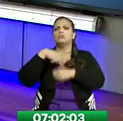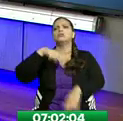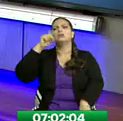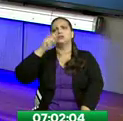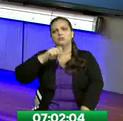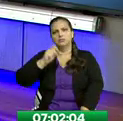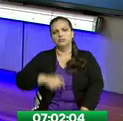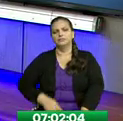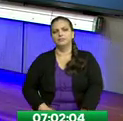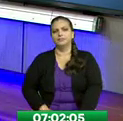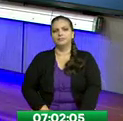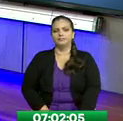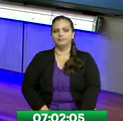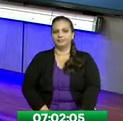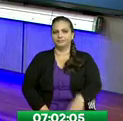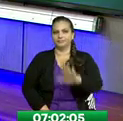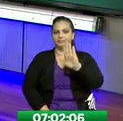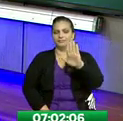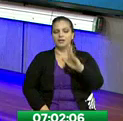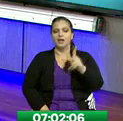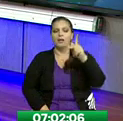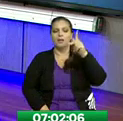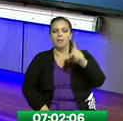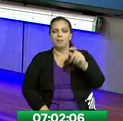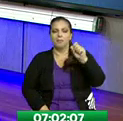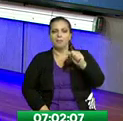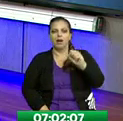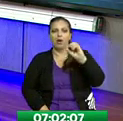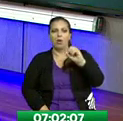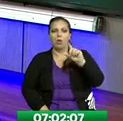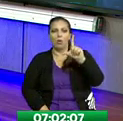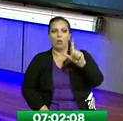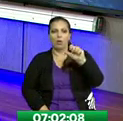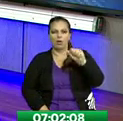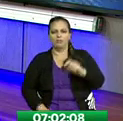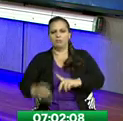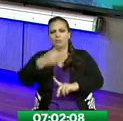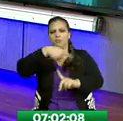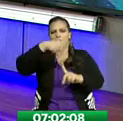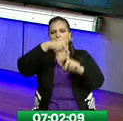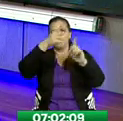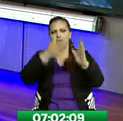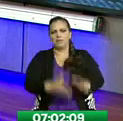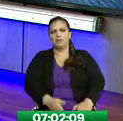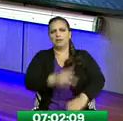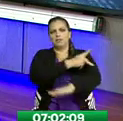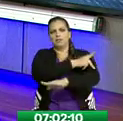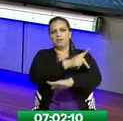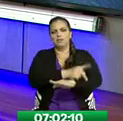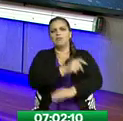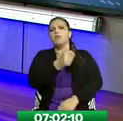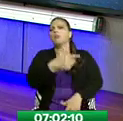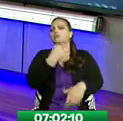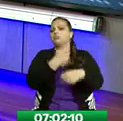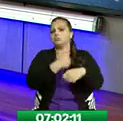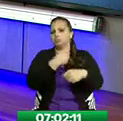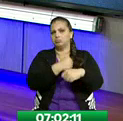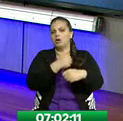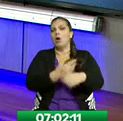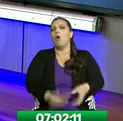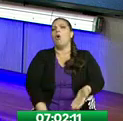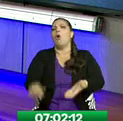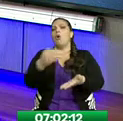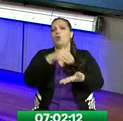Y Paola Pavón retomó oficialmente sus actividades en la prefectura de Pichincha. Pavón aseguró que recuperarán